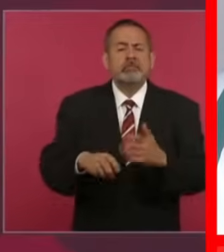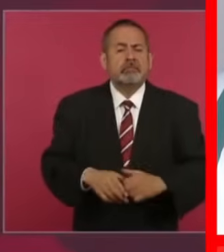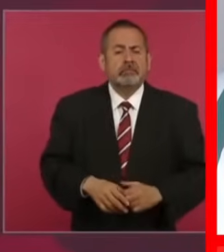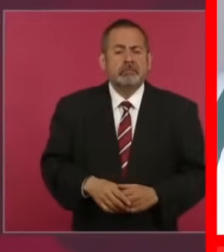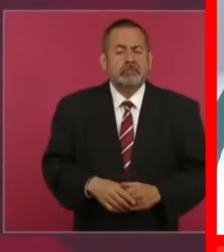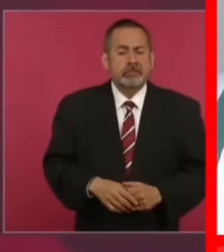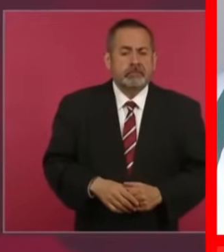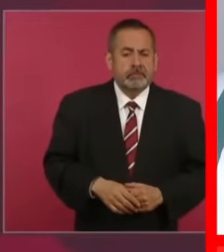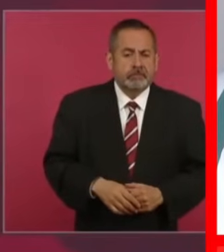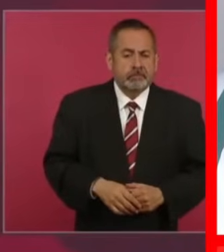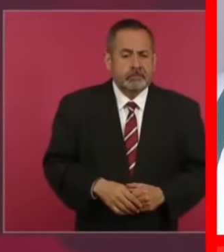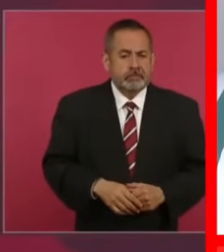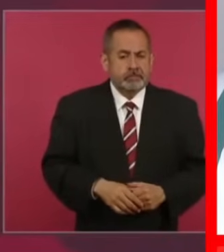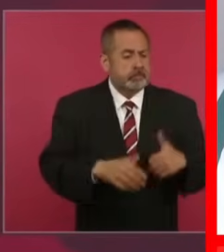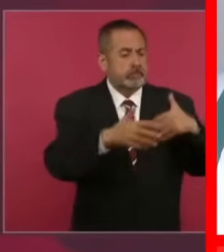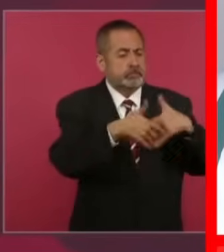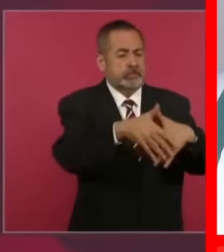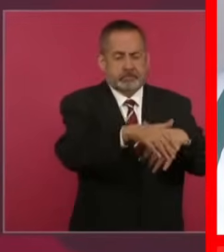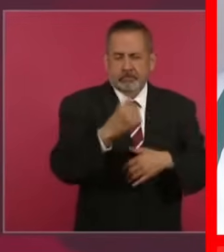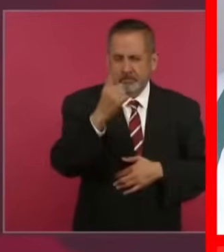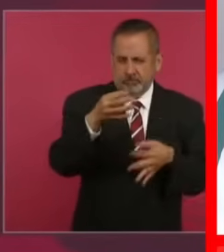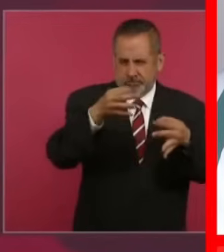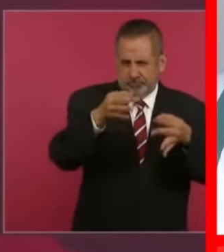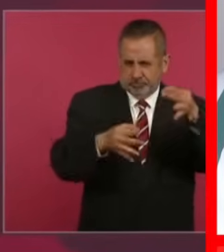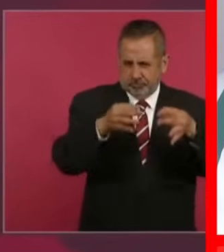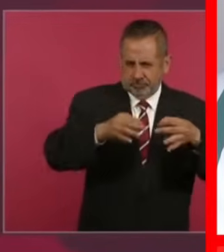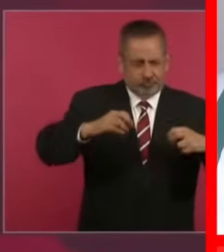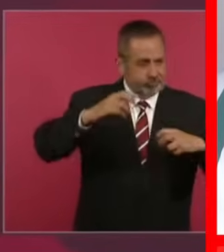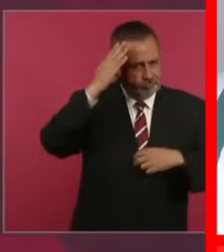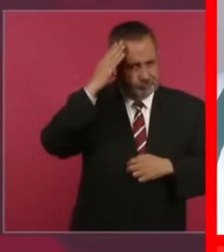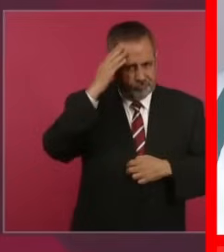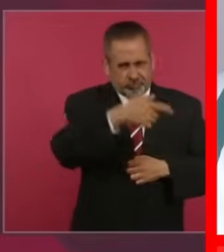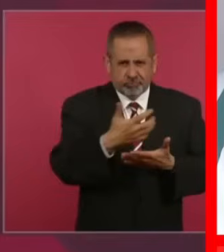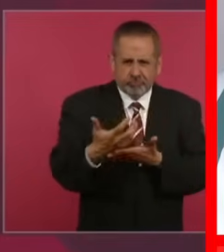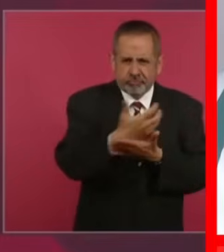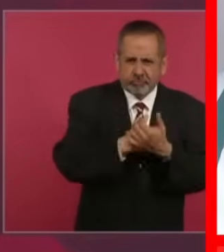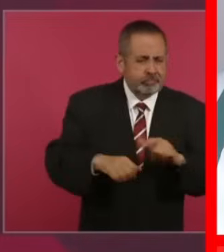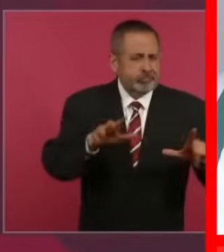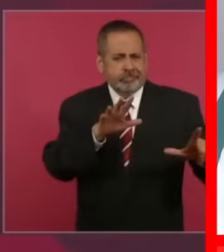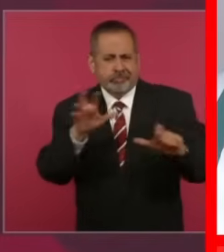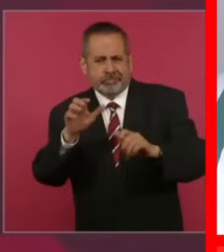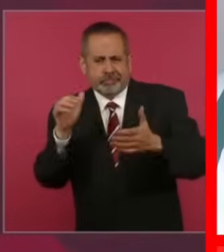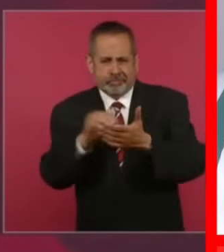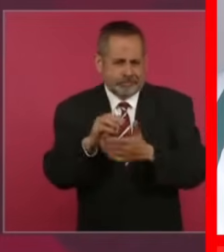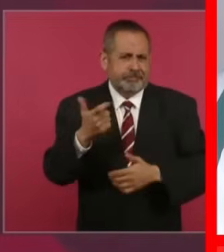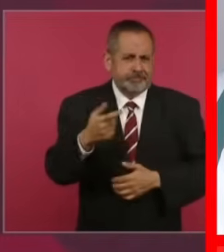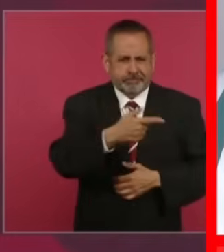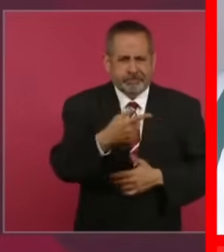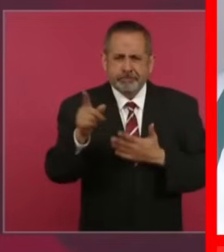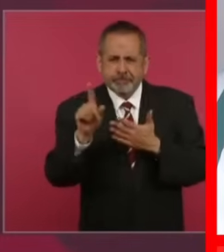ejemplo marcha un ministro no que gana 70000000 pesos